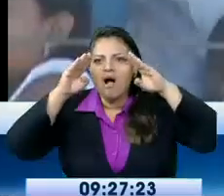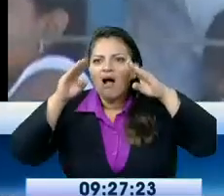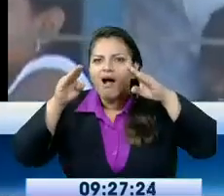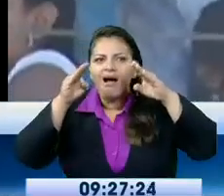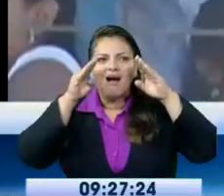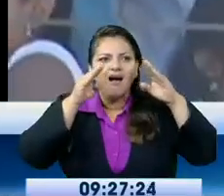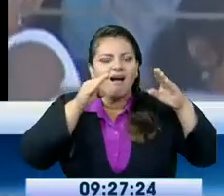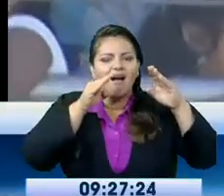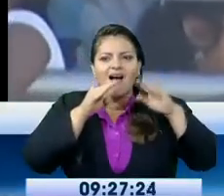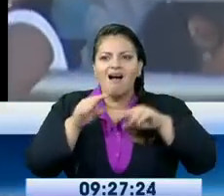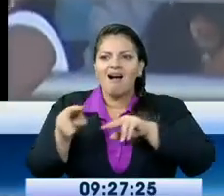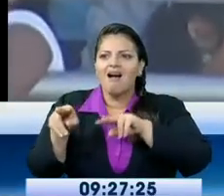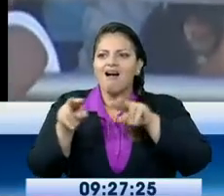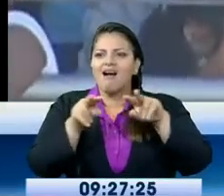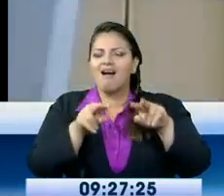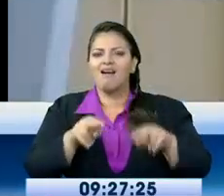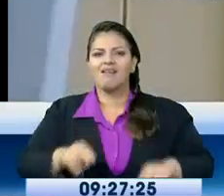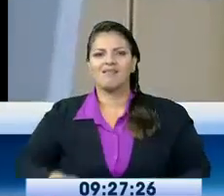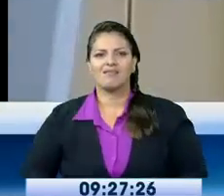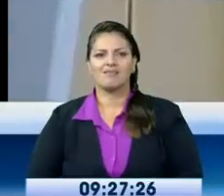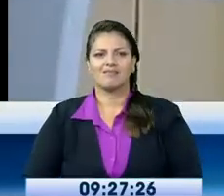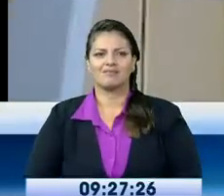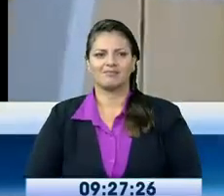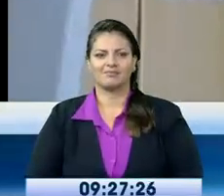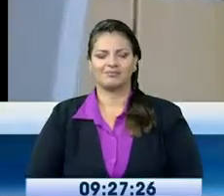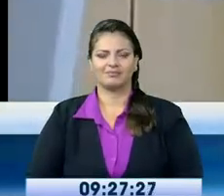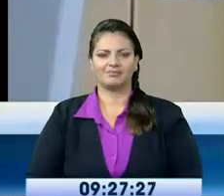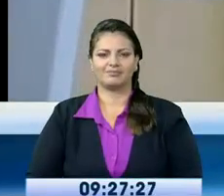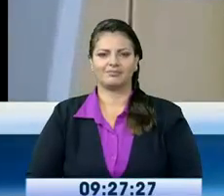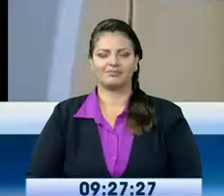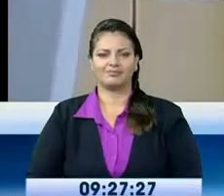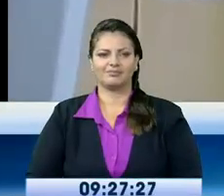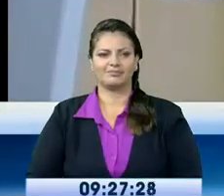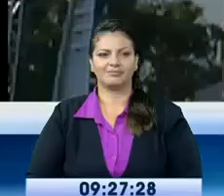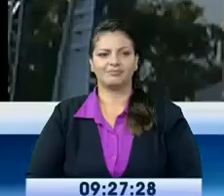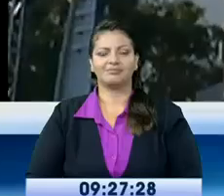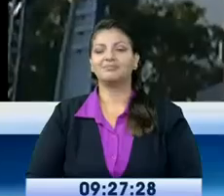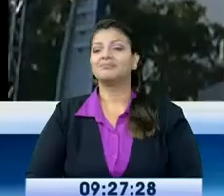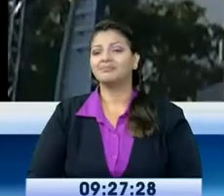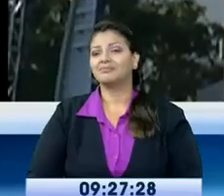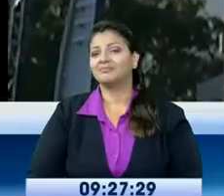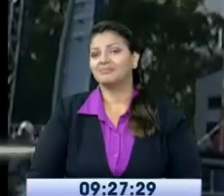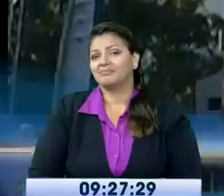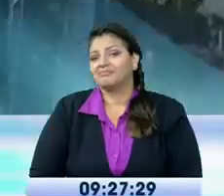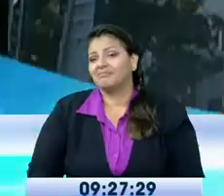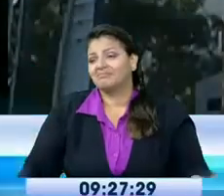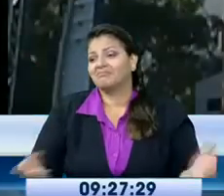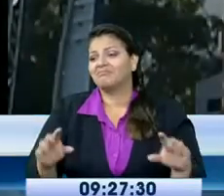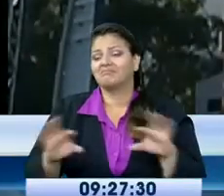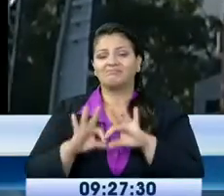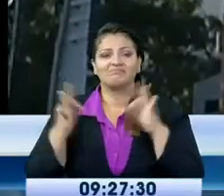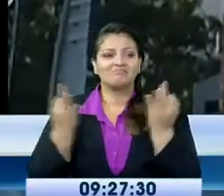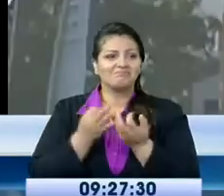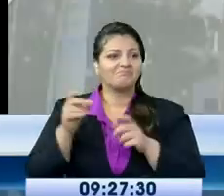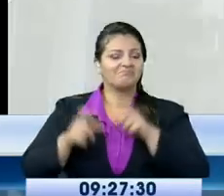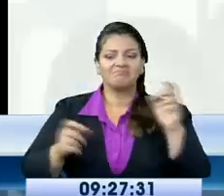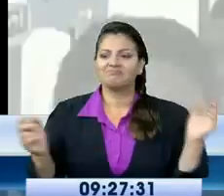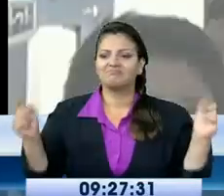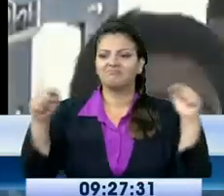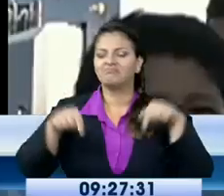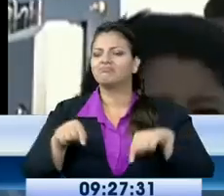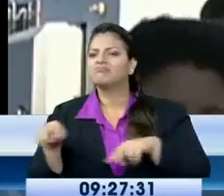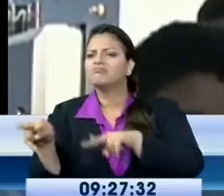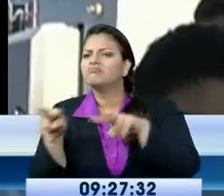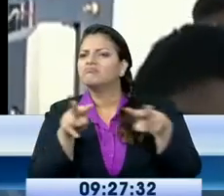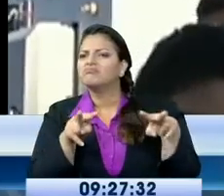del espectáculo. Son para recrear y que todo el mundo se divierta. El paseo,